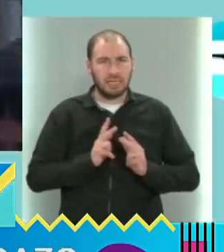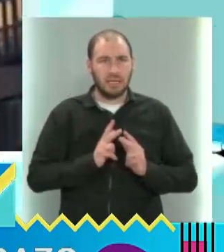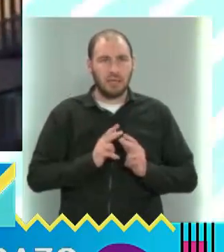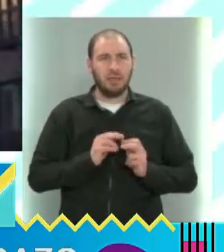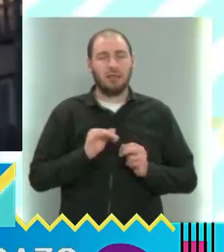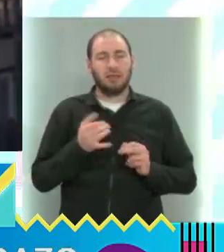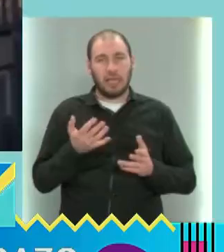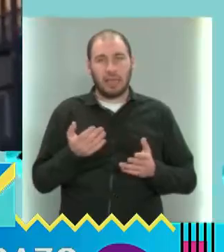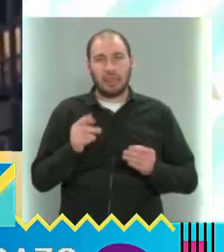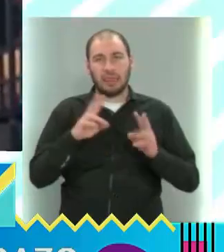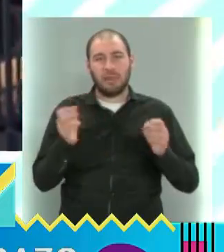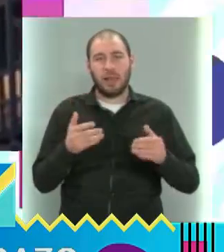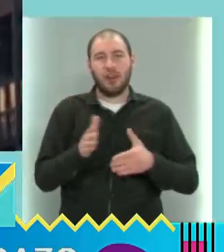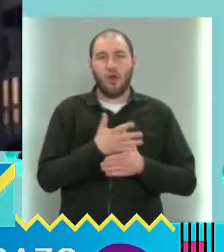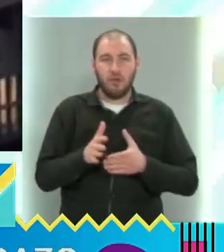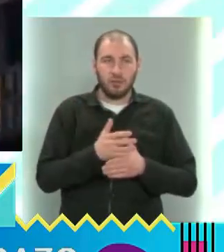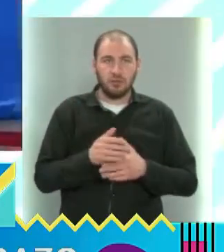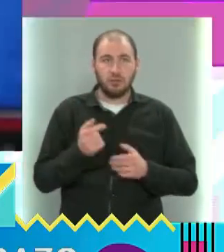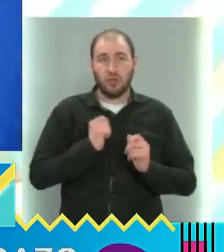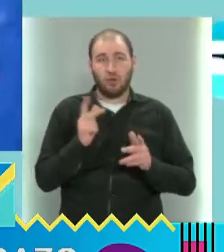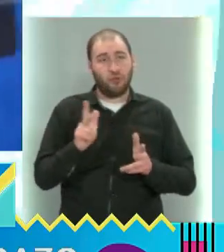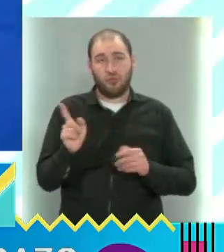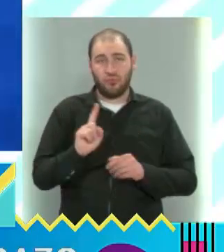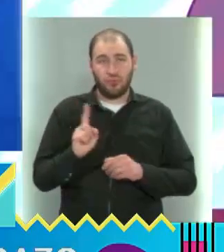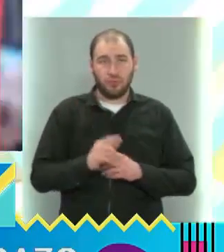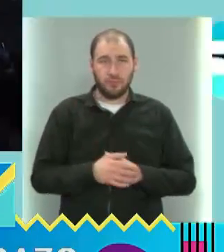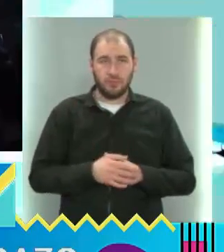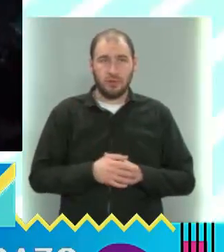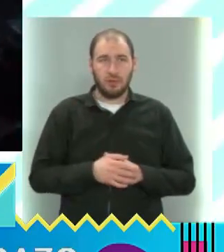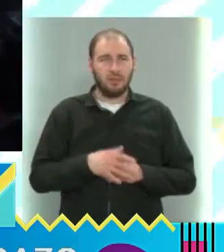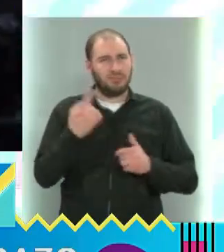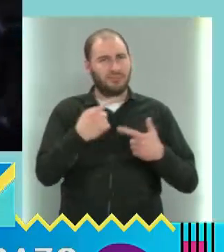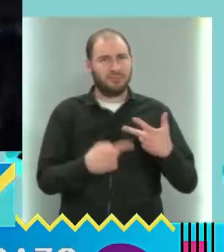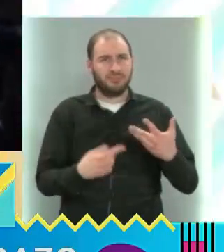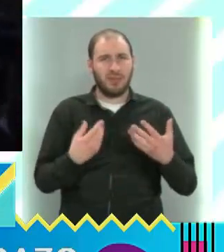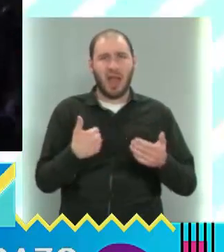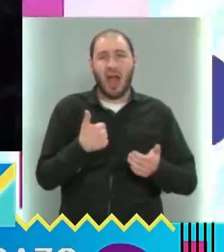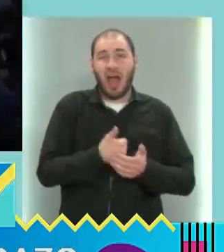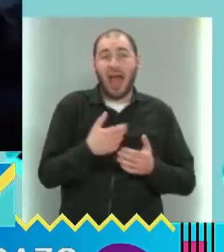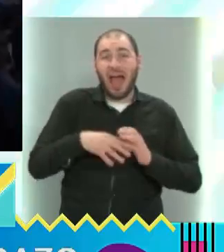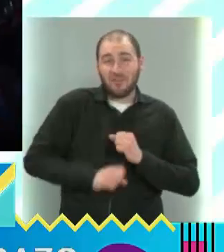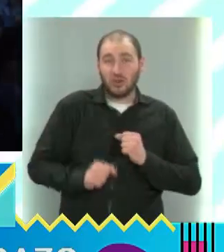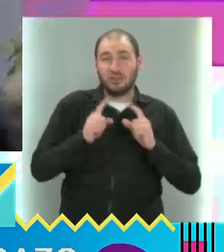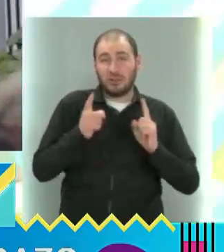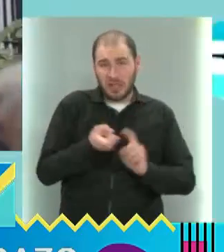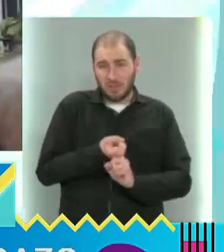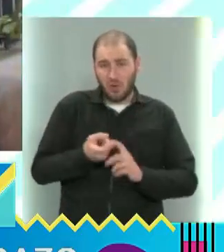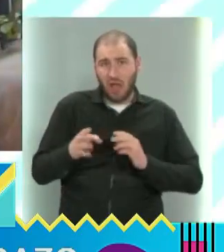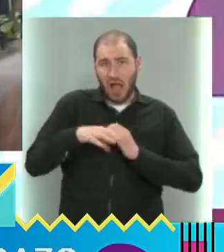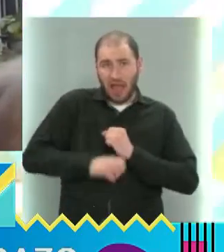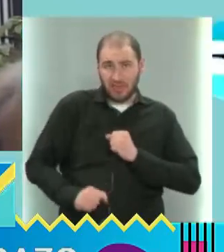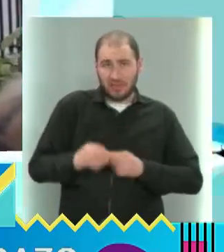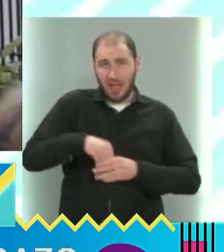sí, o sea, es cuestión de parejas, y le digo, no, o sea, hay muchos abortos también dentro del matrimonio,